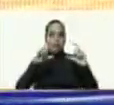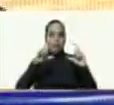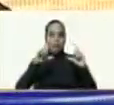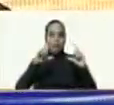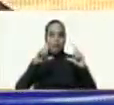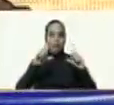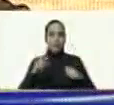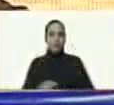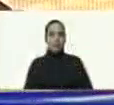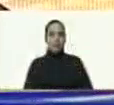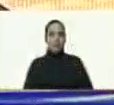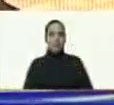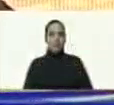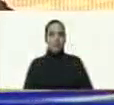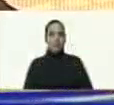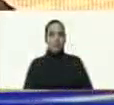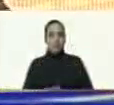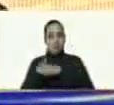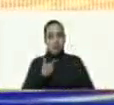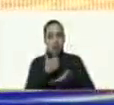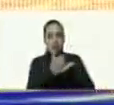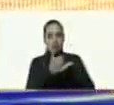ayudar, Dimas Raúl Nicolás.